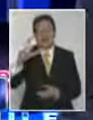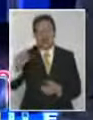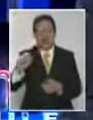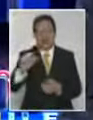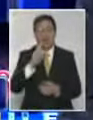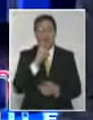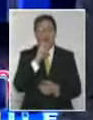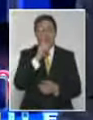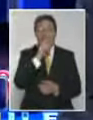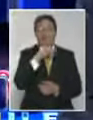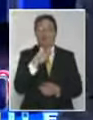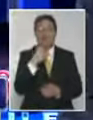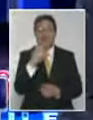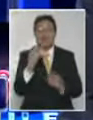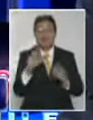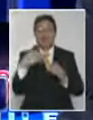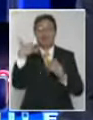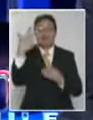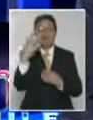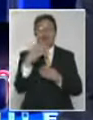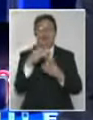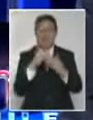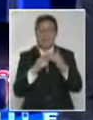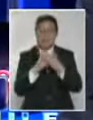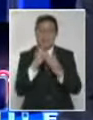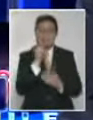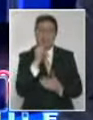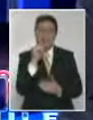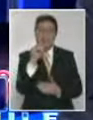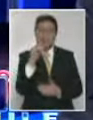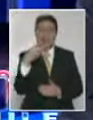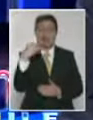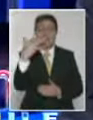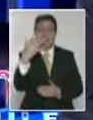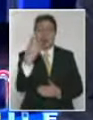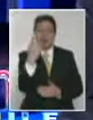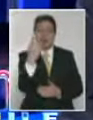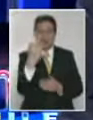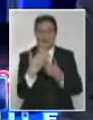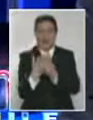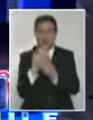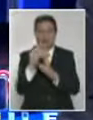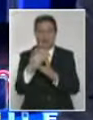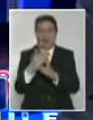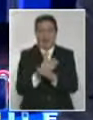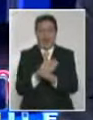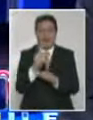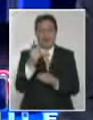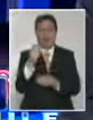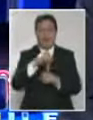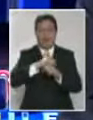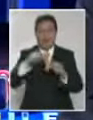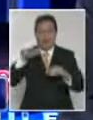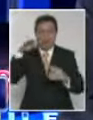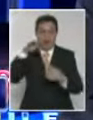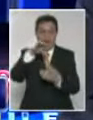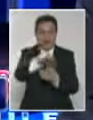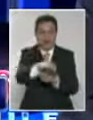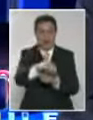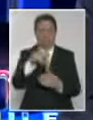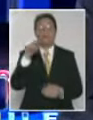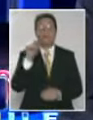cayó. Fue 10:55 de la mañana, o sea, 5 minutos antes del bombardeo. Y ahí estuvimos transmitiendo hasta último